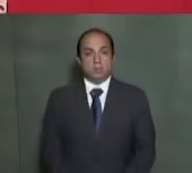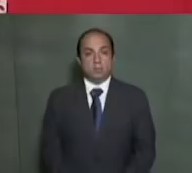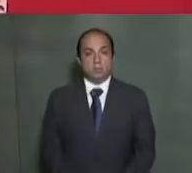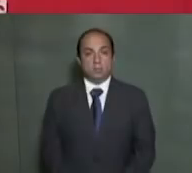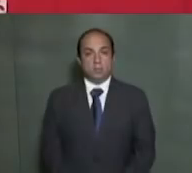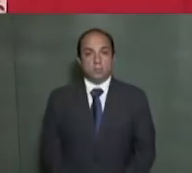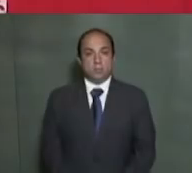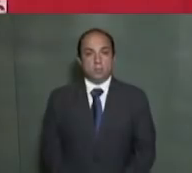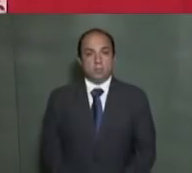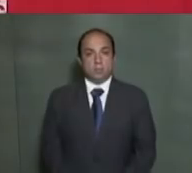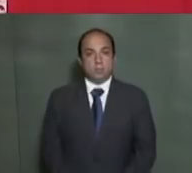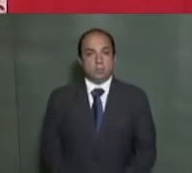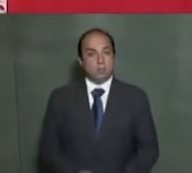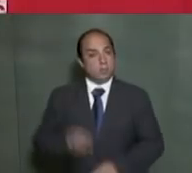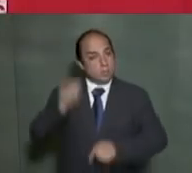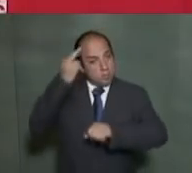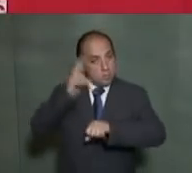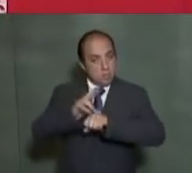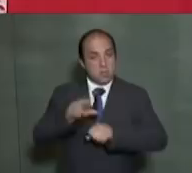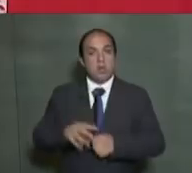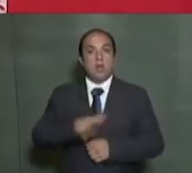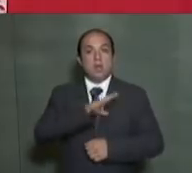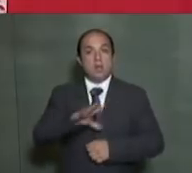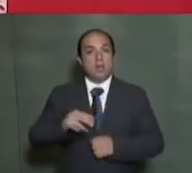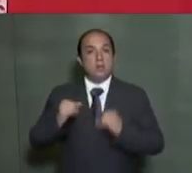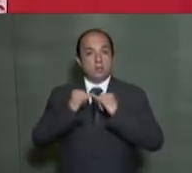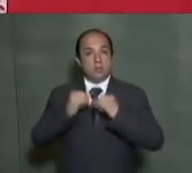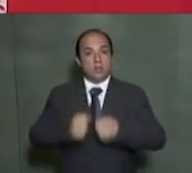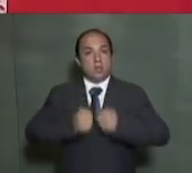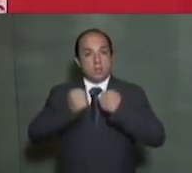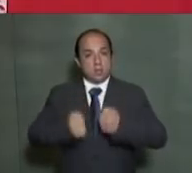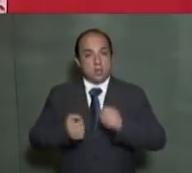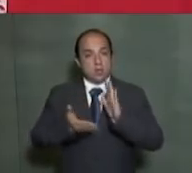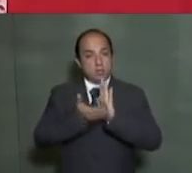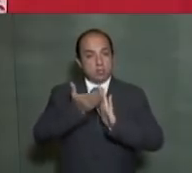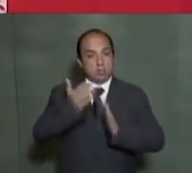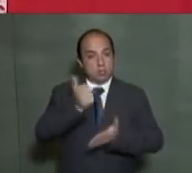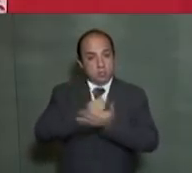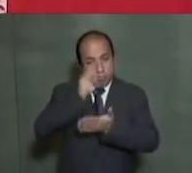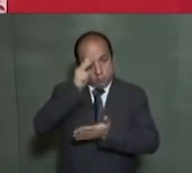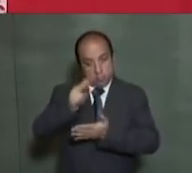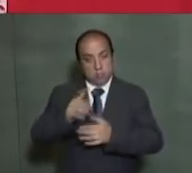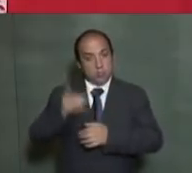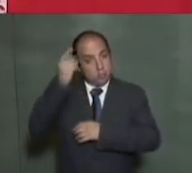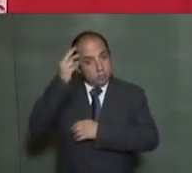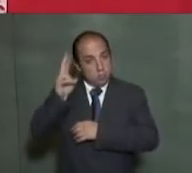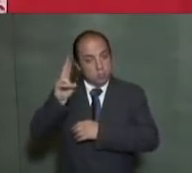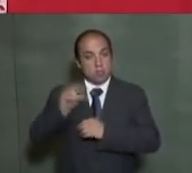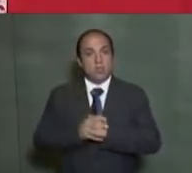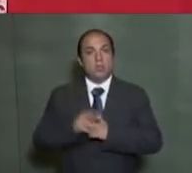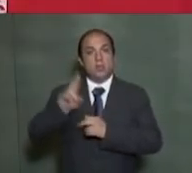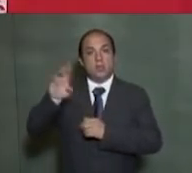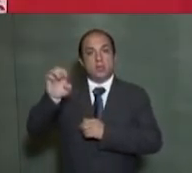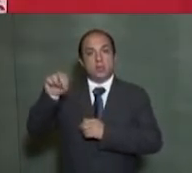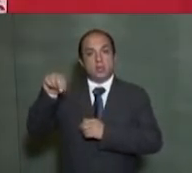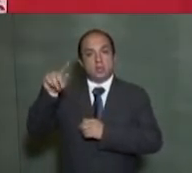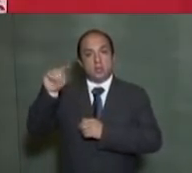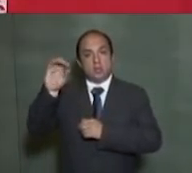El director general del Instituto para la Seguridad de las Construcciones de la Ciudad de México, doctor Renato Berrón